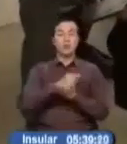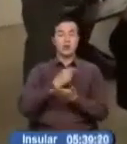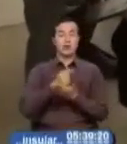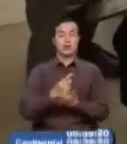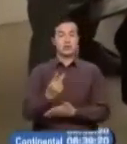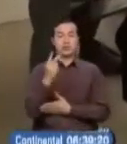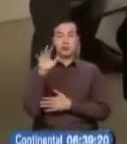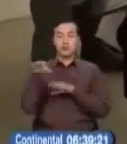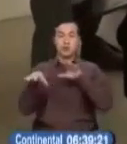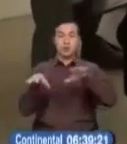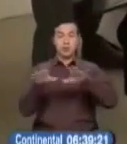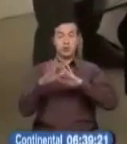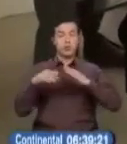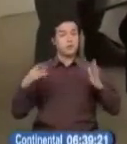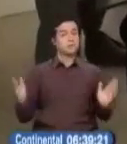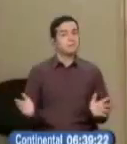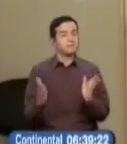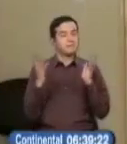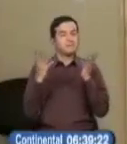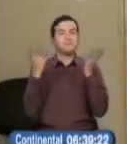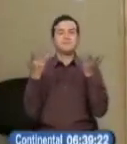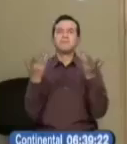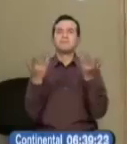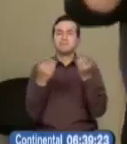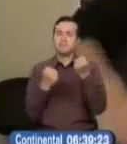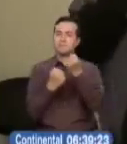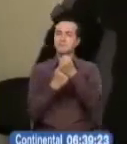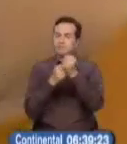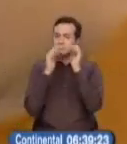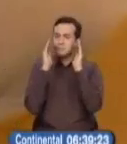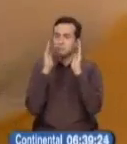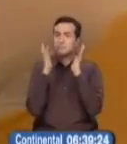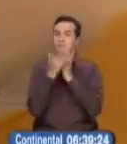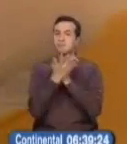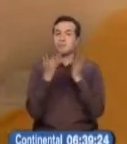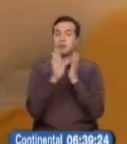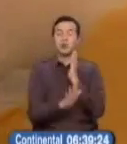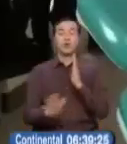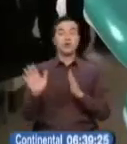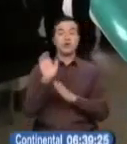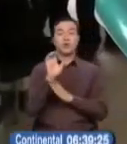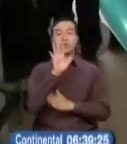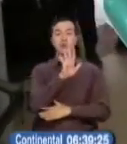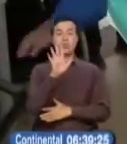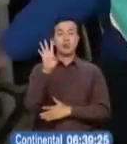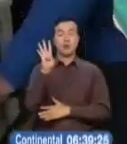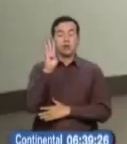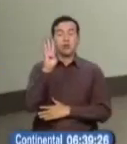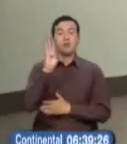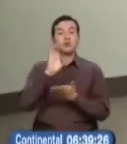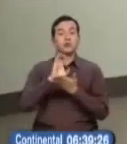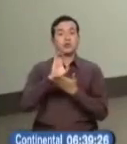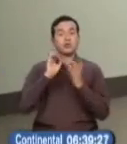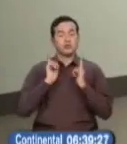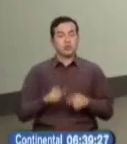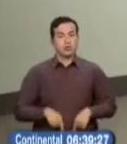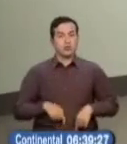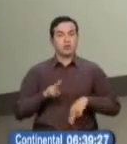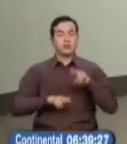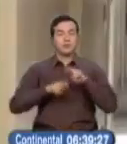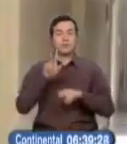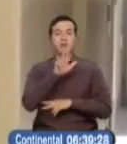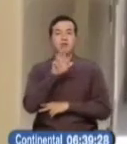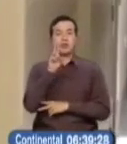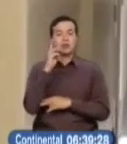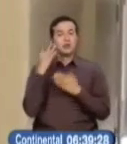adicionalmente para fortalecer los niveles primarios de atención a nivel nacional se edificaron 54 centros de salud y 36